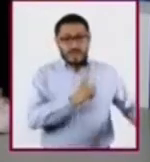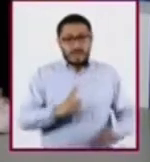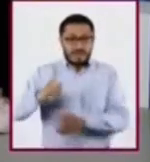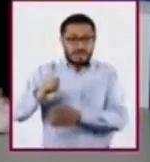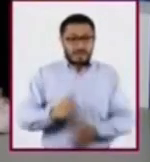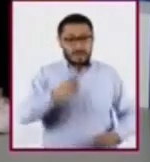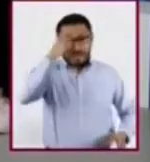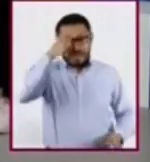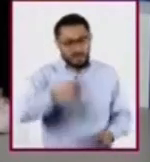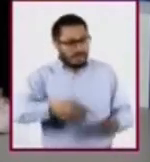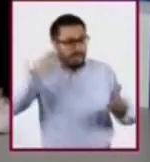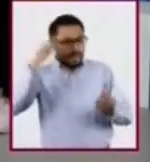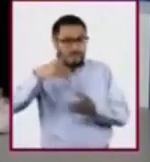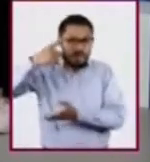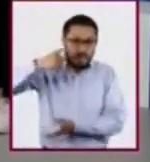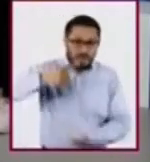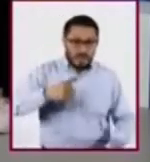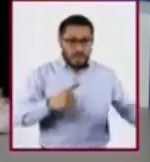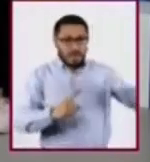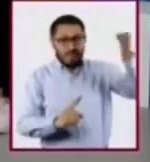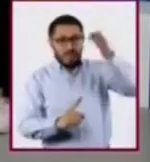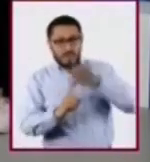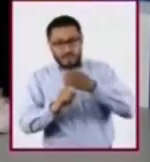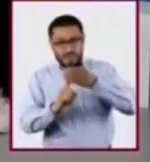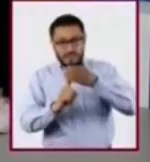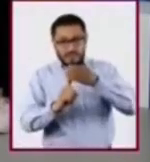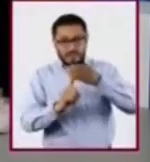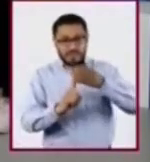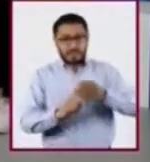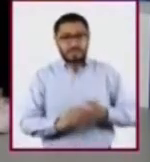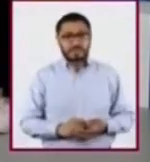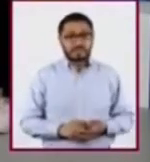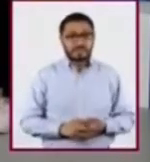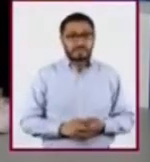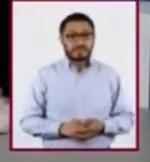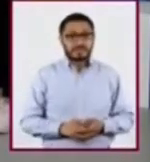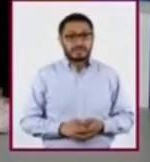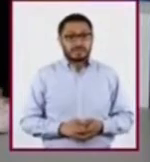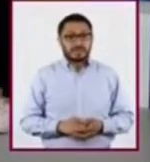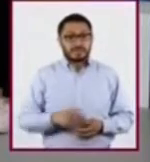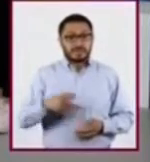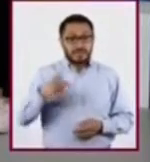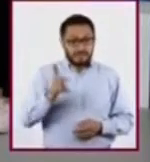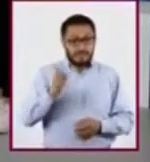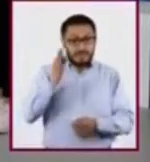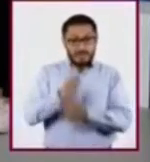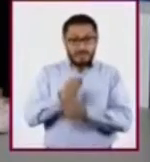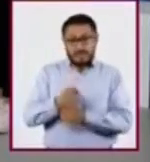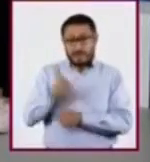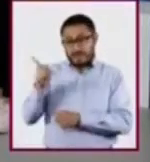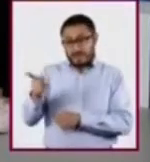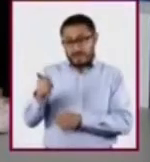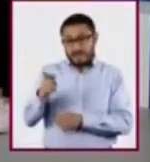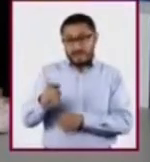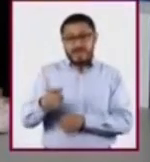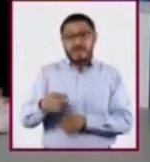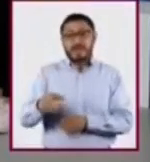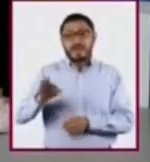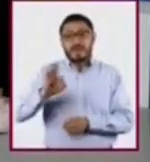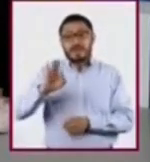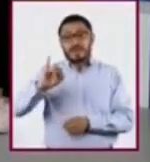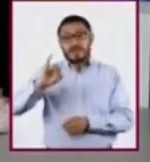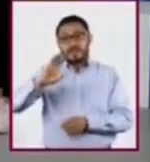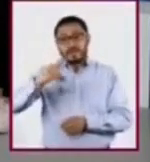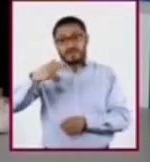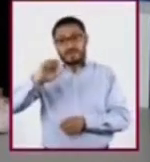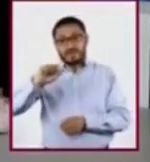de madera, el mango de madera que tiene el barril. Pero en este material reciclado, la ficha es la que realiza la